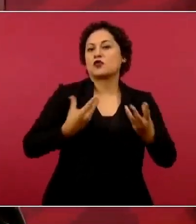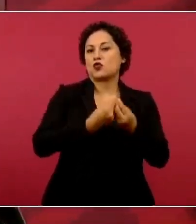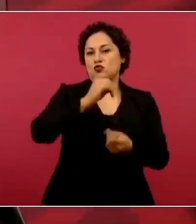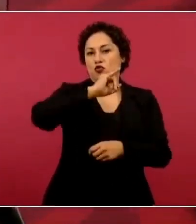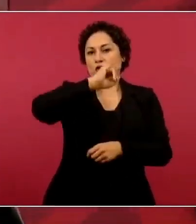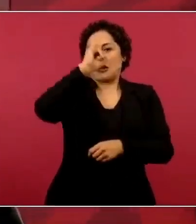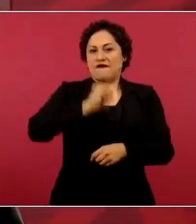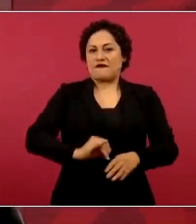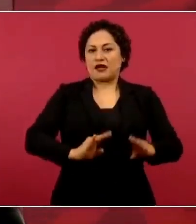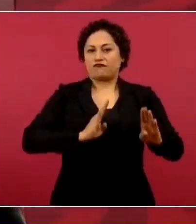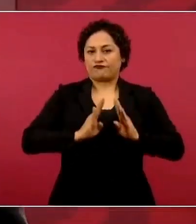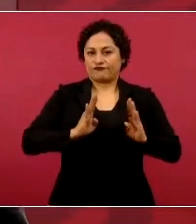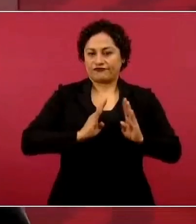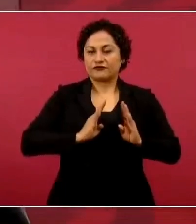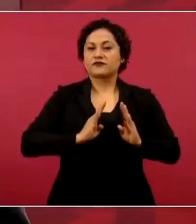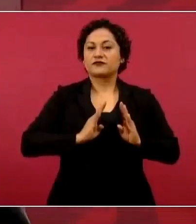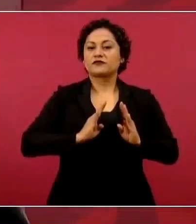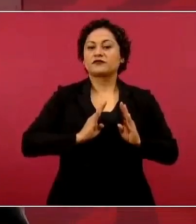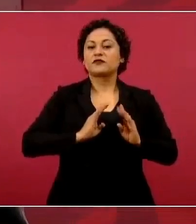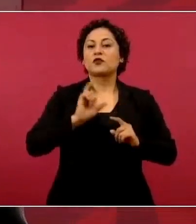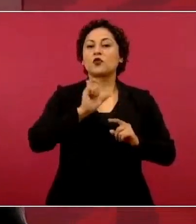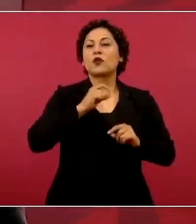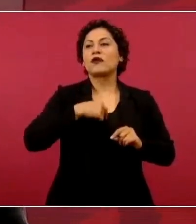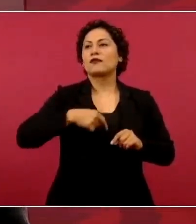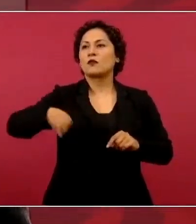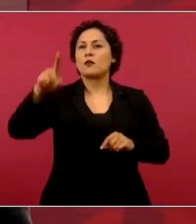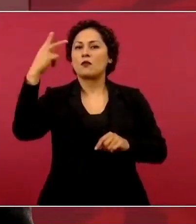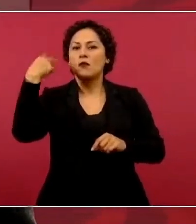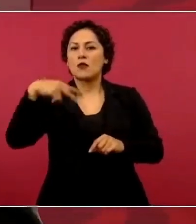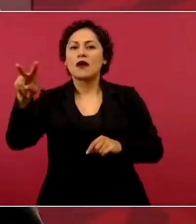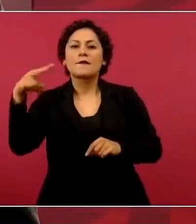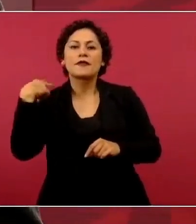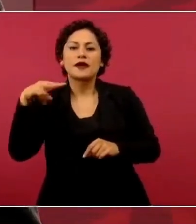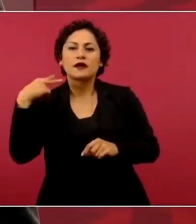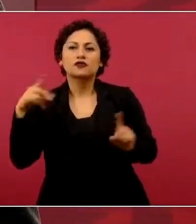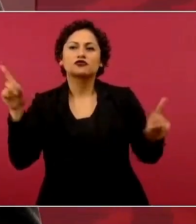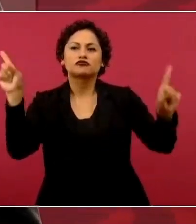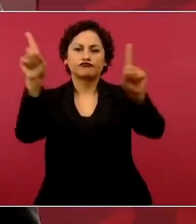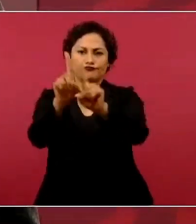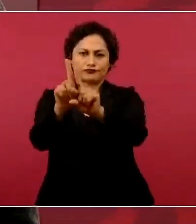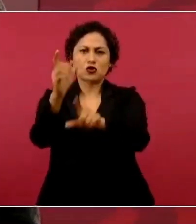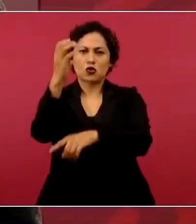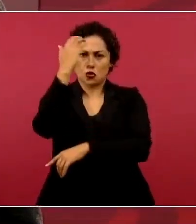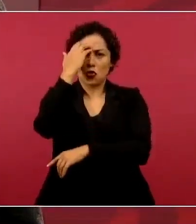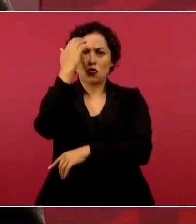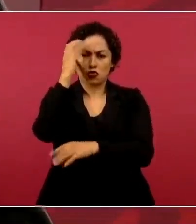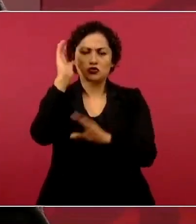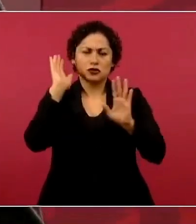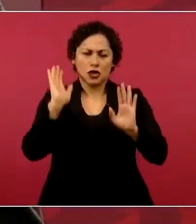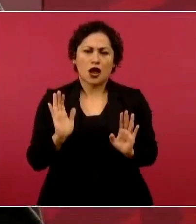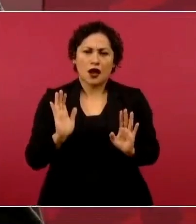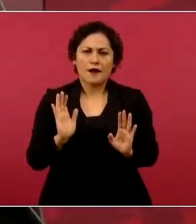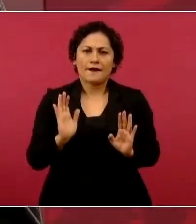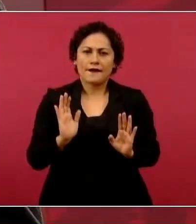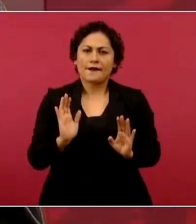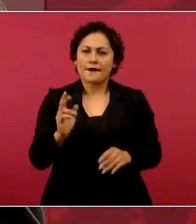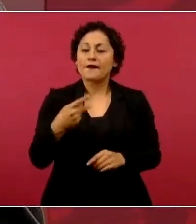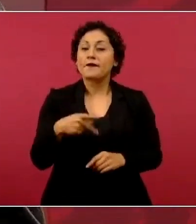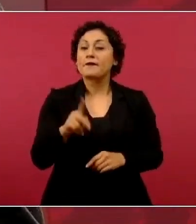el general estuvo en la costa de Veracruz. Se conocían también,